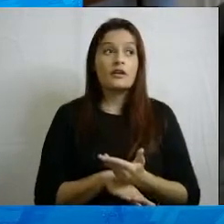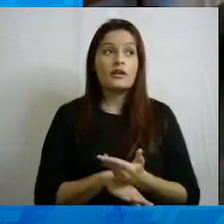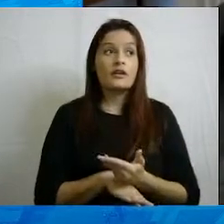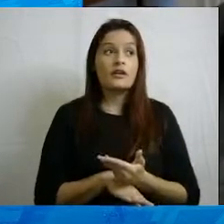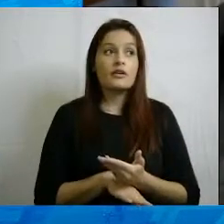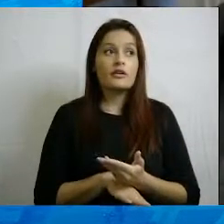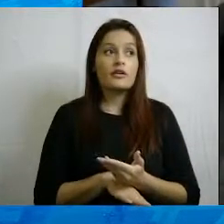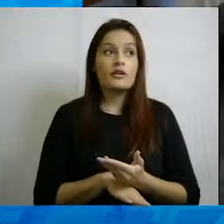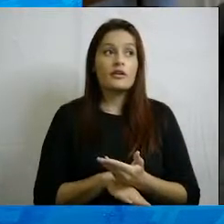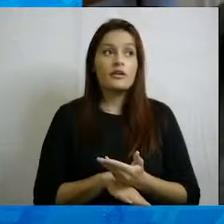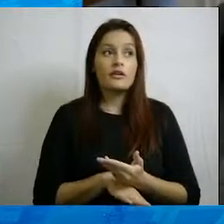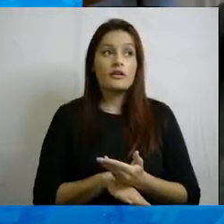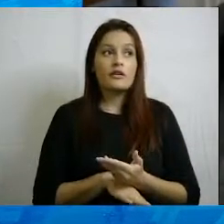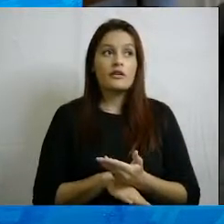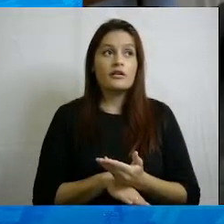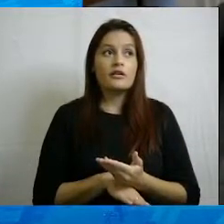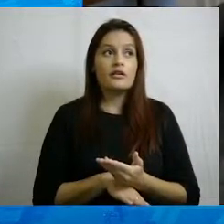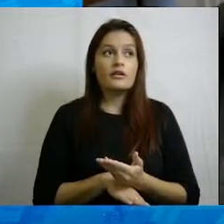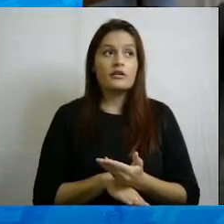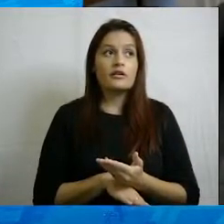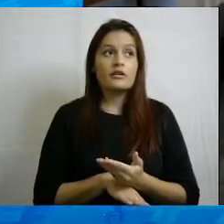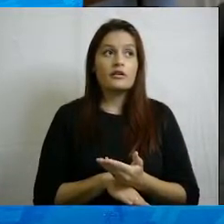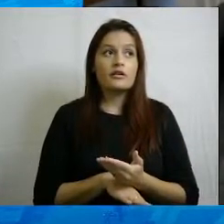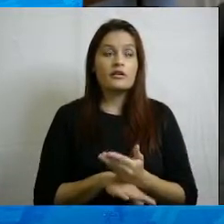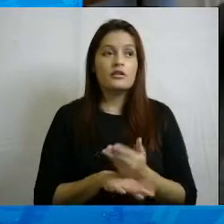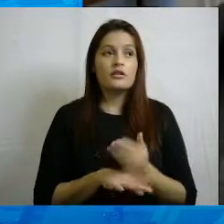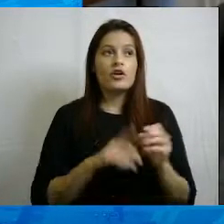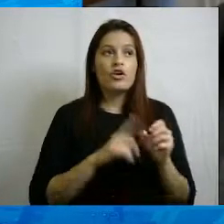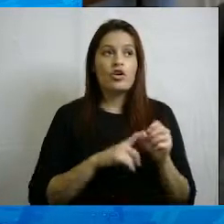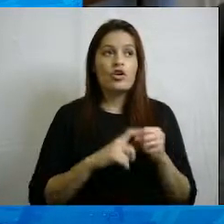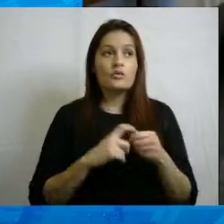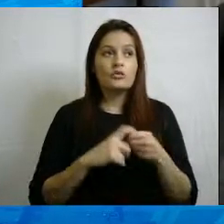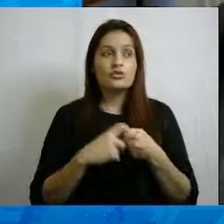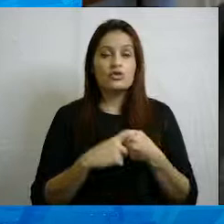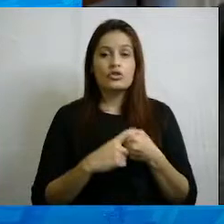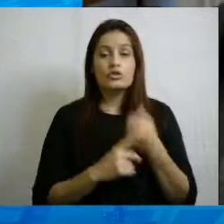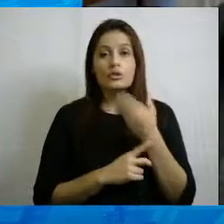reunión con la comisión, en la cual habían varios